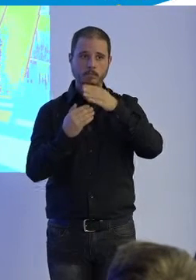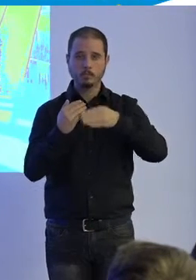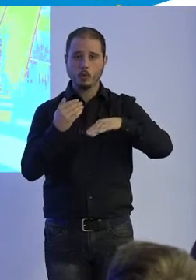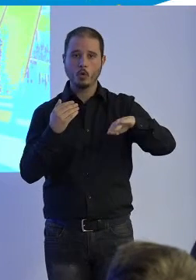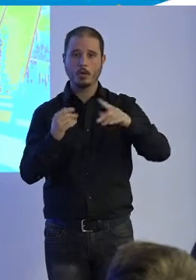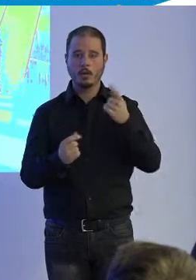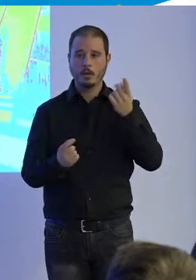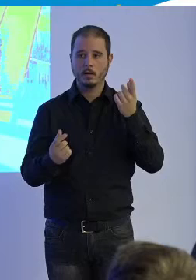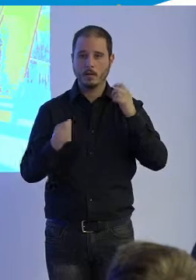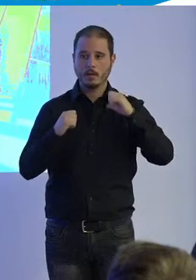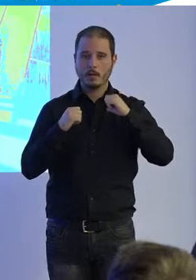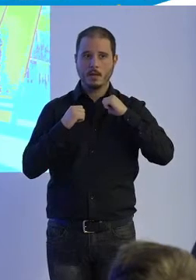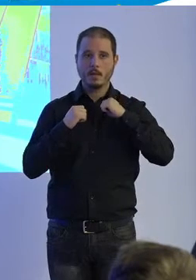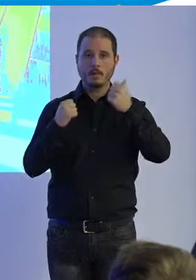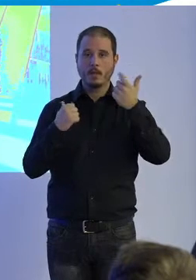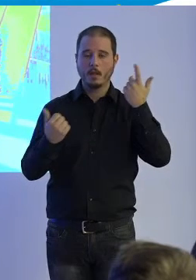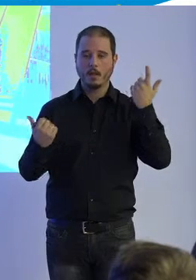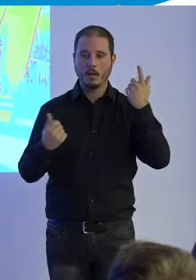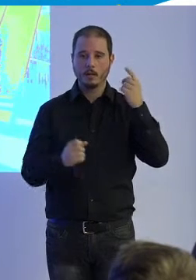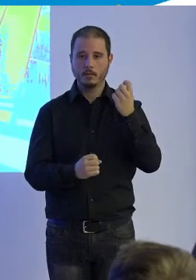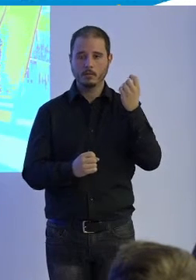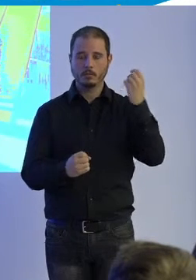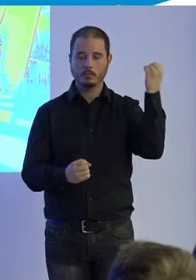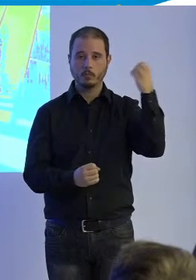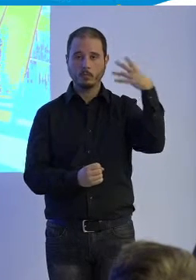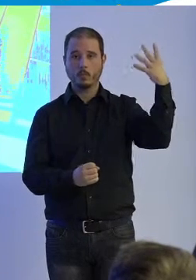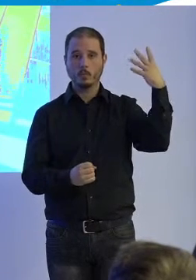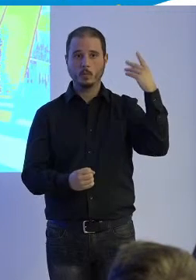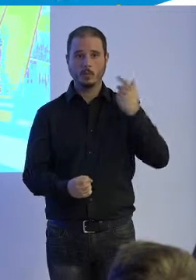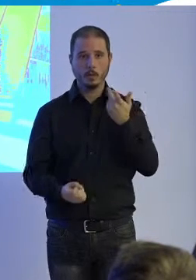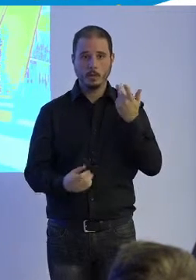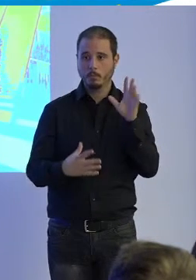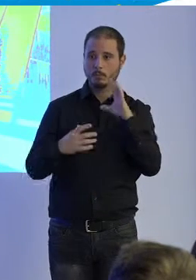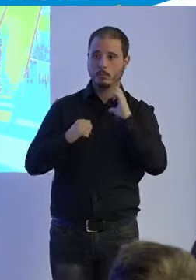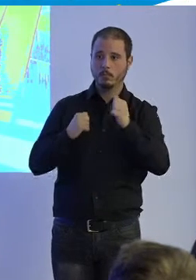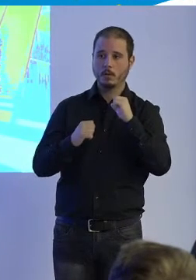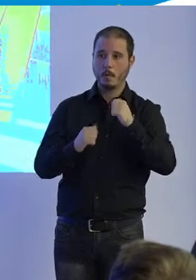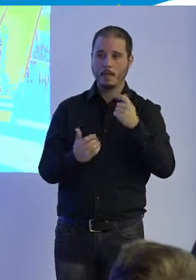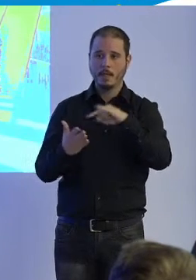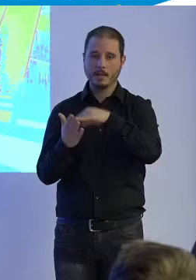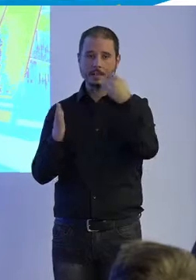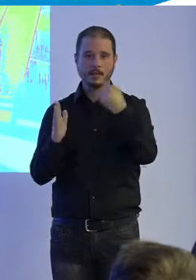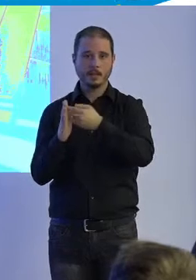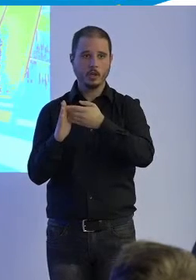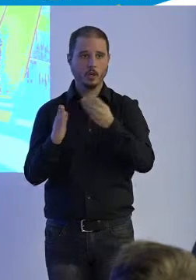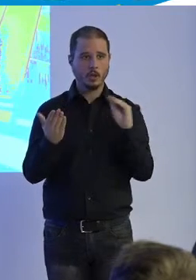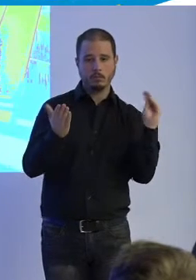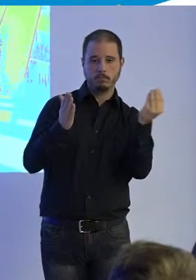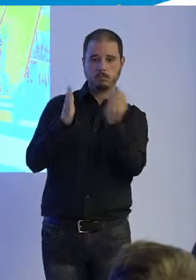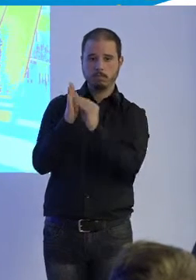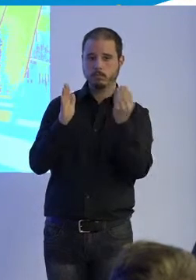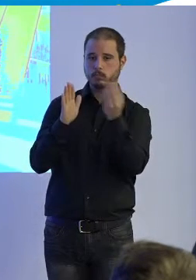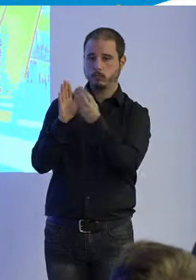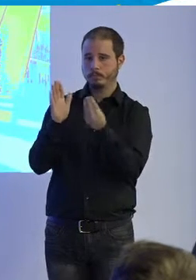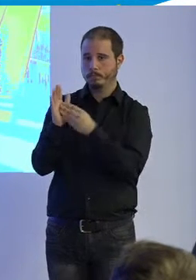empieza la iluminación. Empiezan a llegar tecnologías complementarias que ayudan a las otras tecnologías para lanzarse en modo